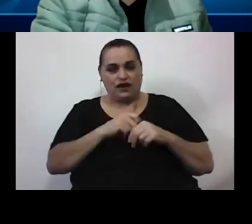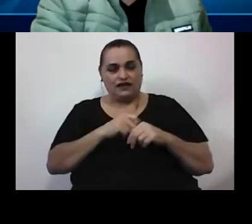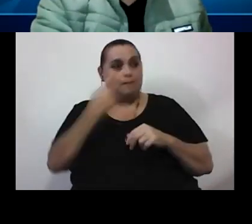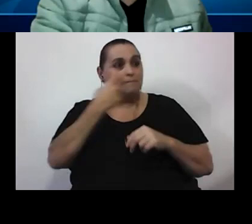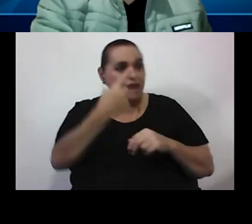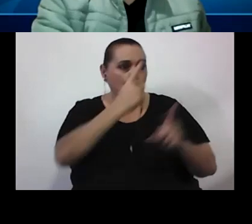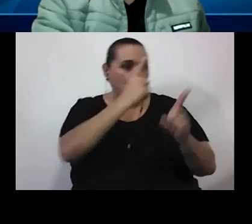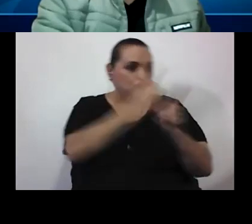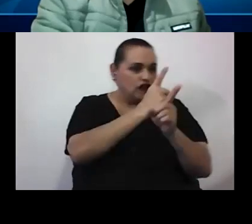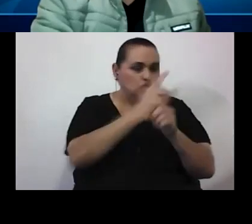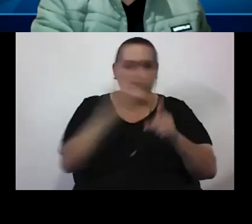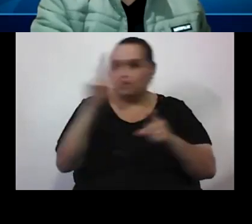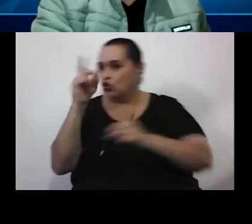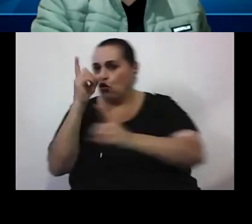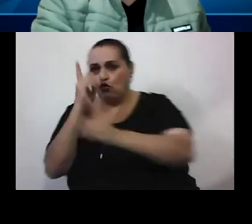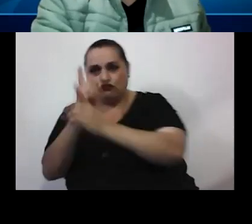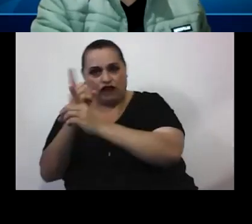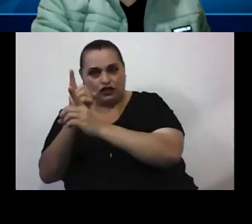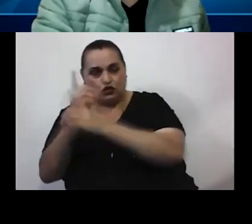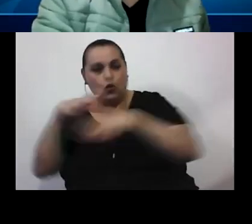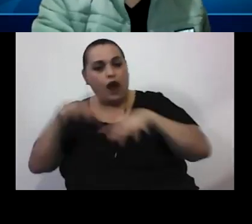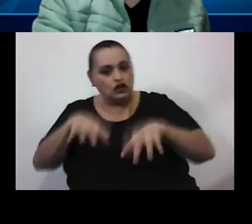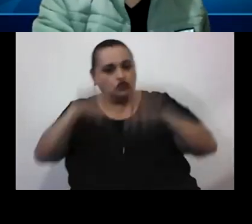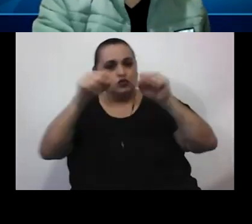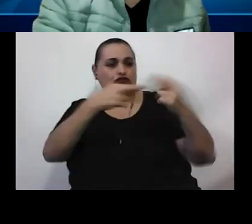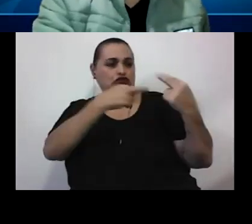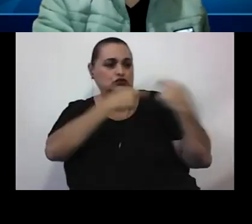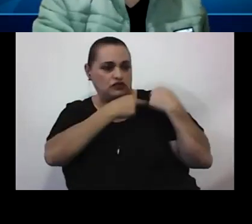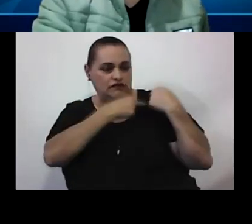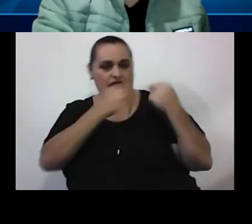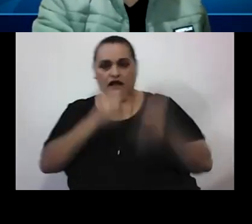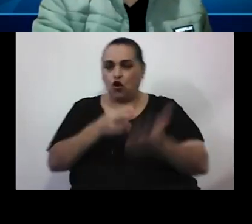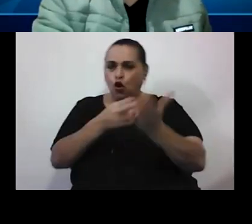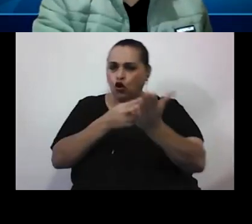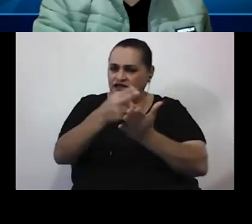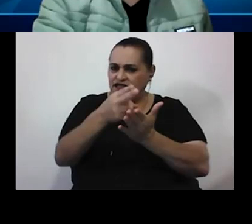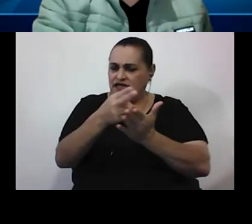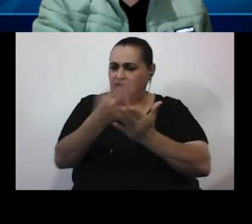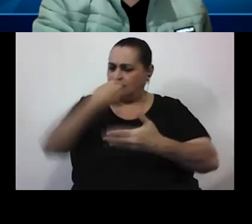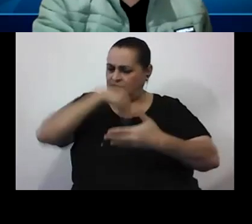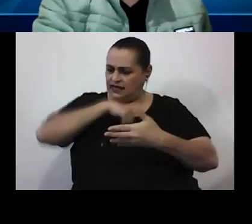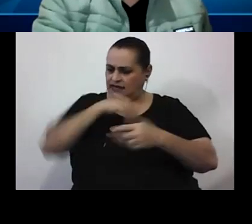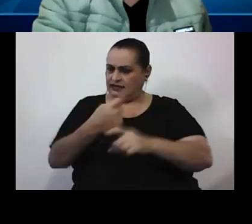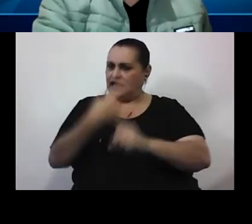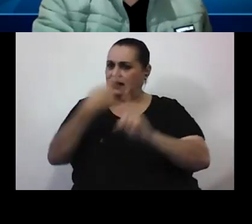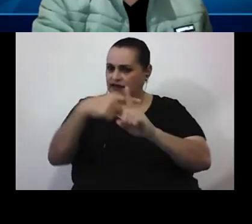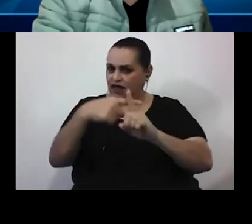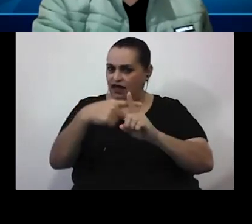incorrecto, asumir la responsabilidad, honestidad e integridad, lealtad a la familia y